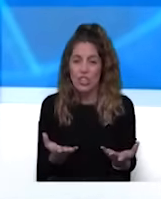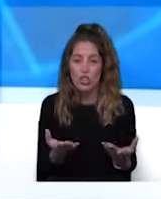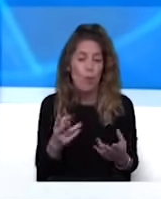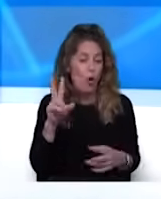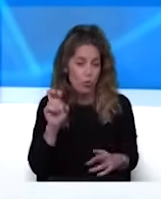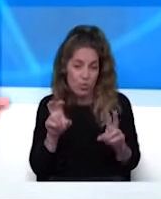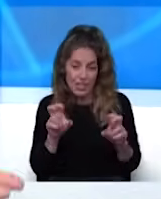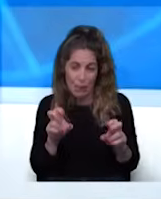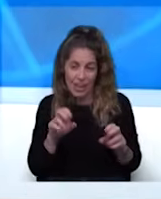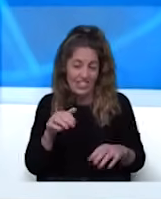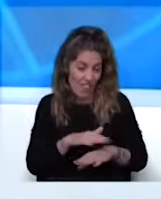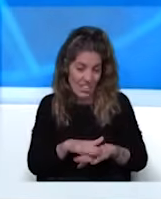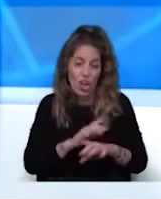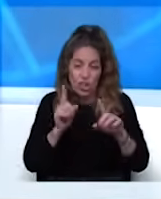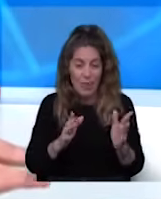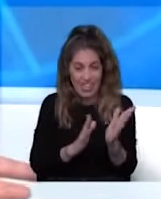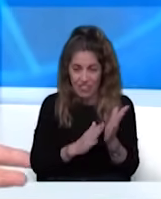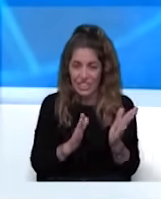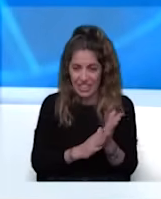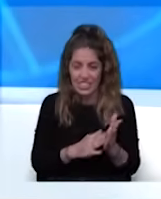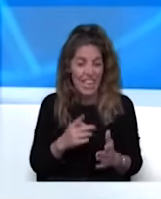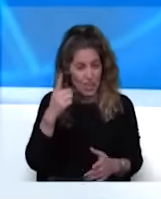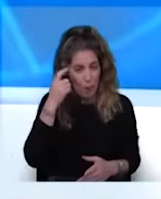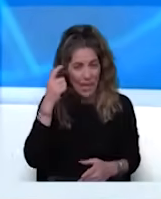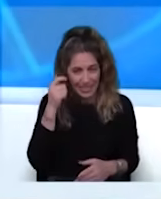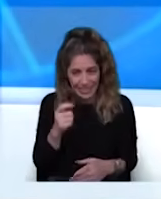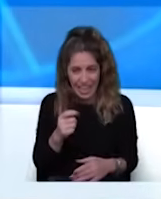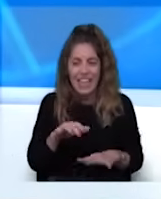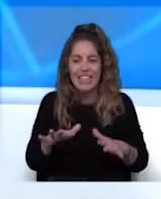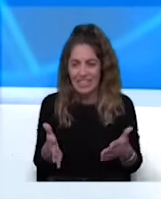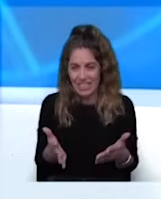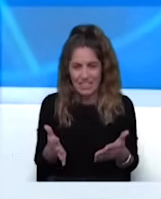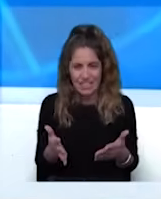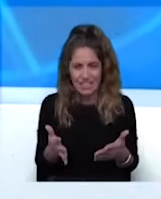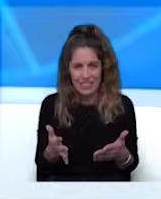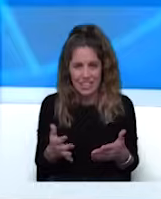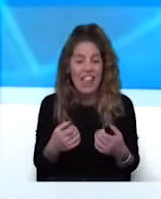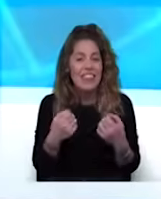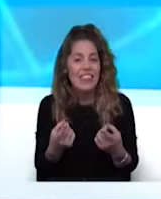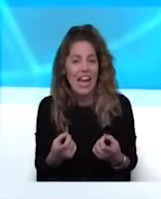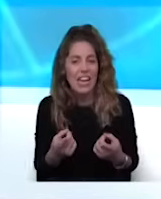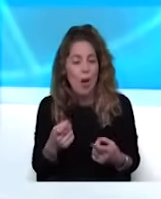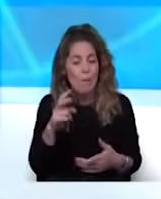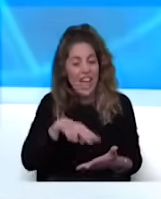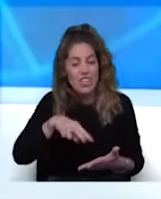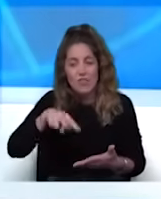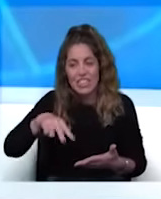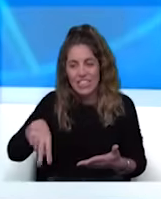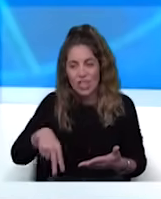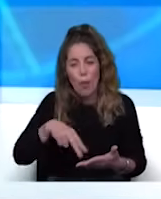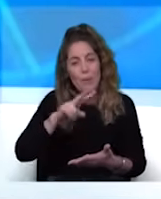razón que está basada también en la evidencia y en la experiencia que es establecer planificación